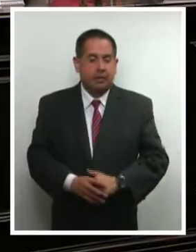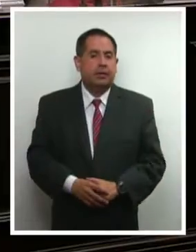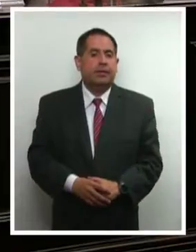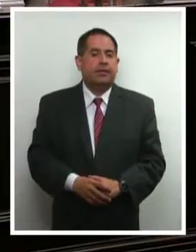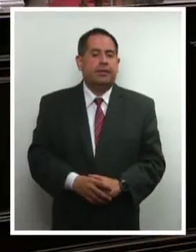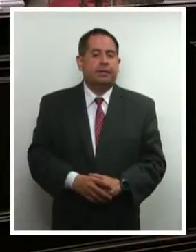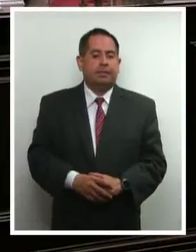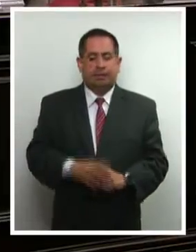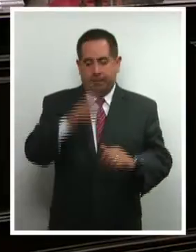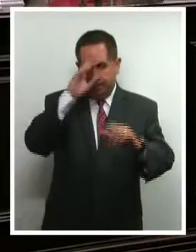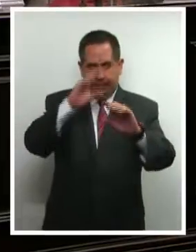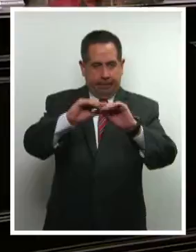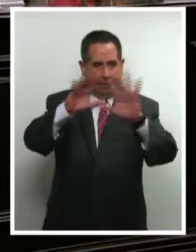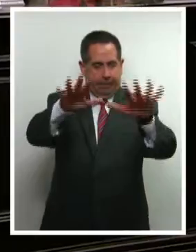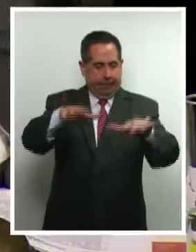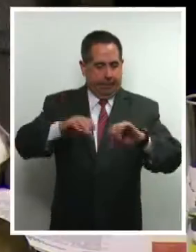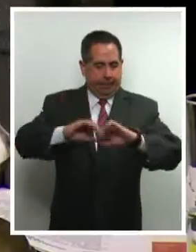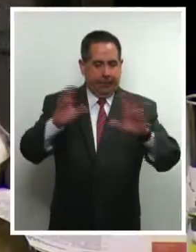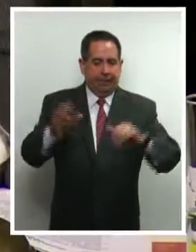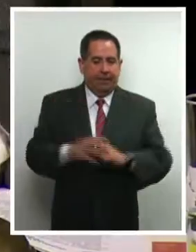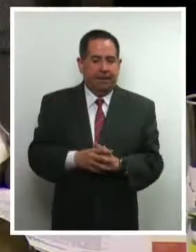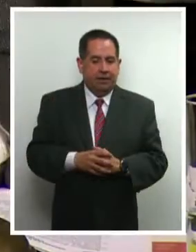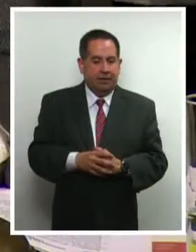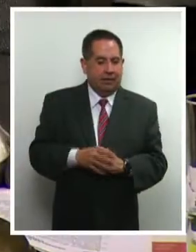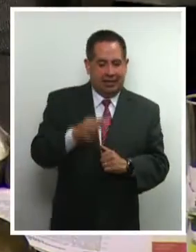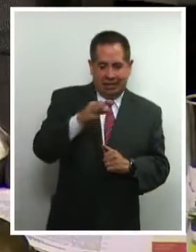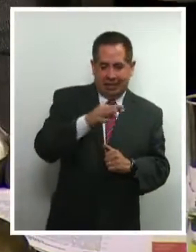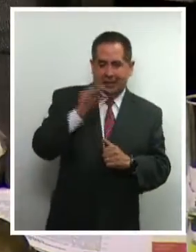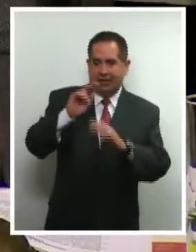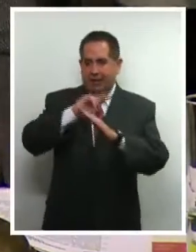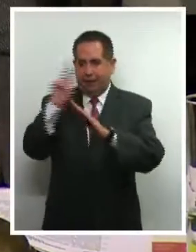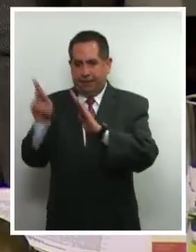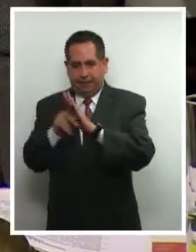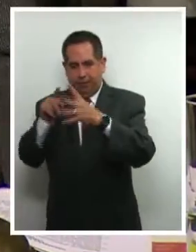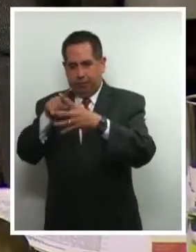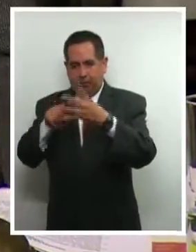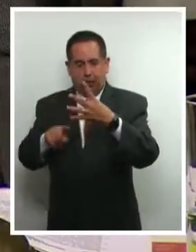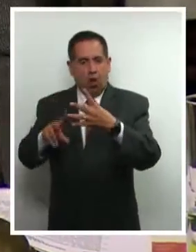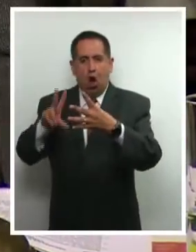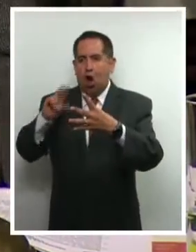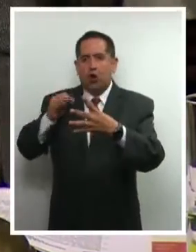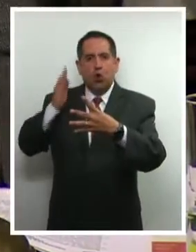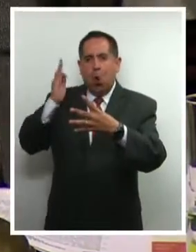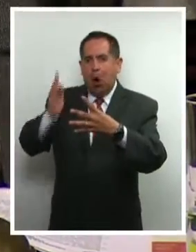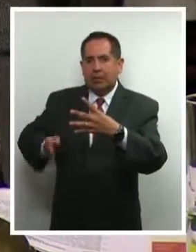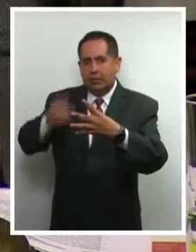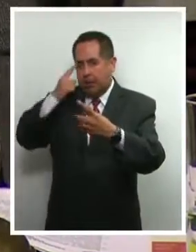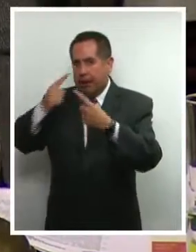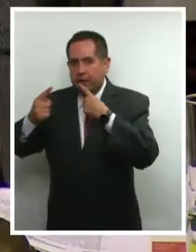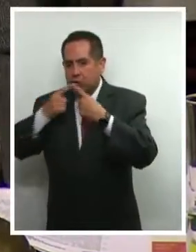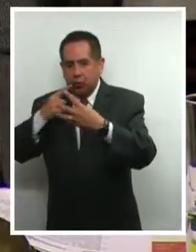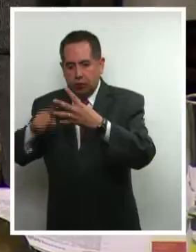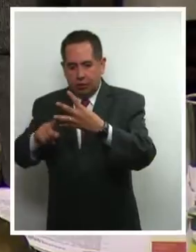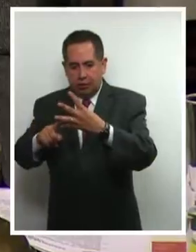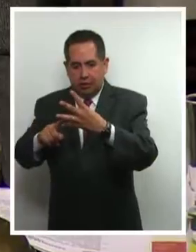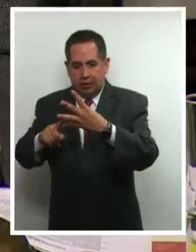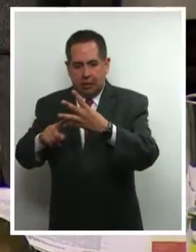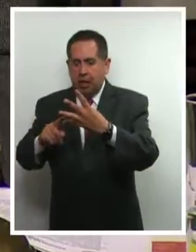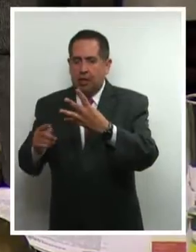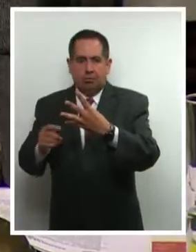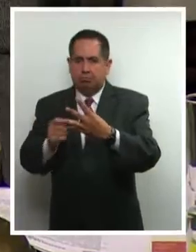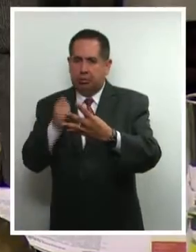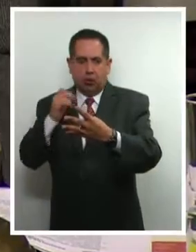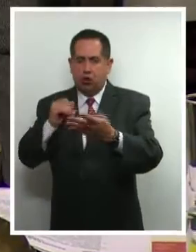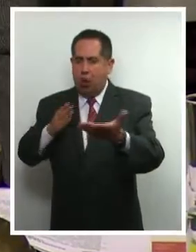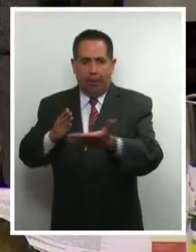de la Asamblea, las reservas que no se aceptaron a discusión fueron